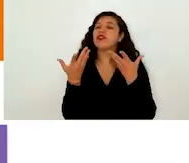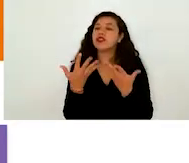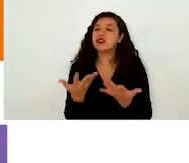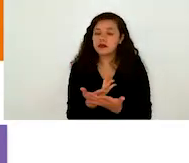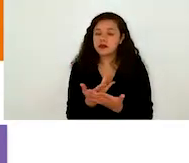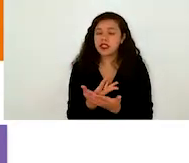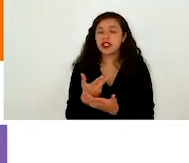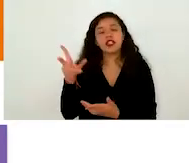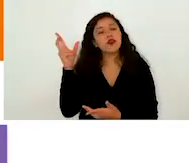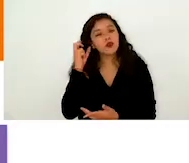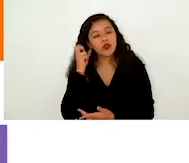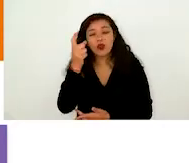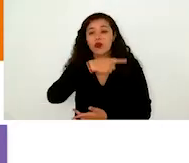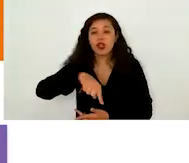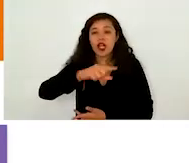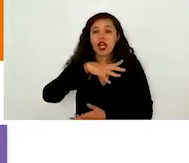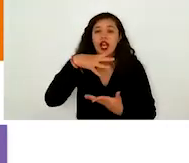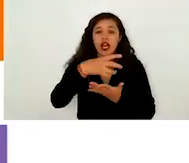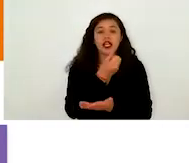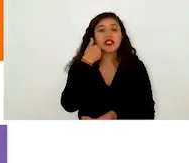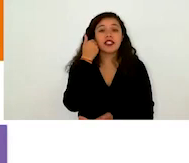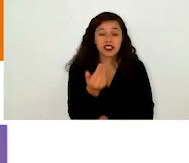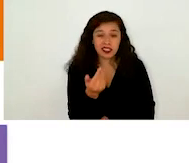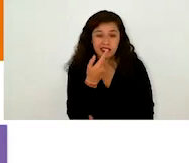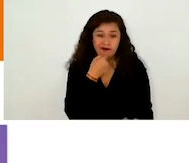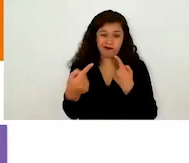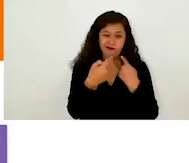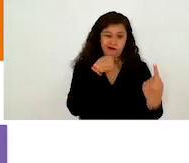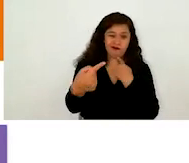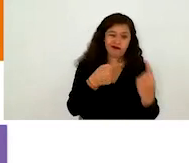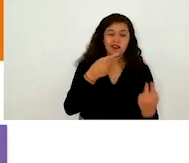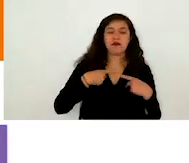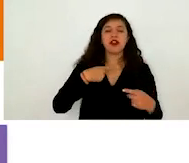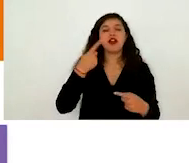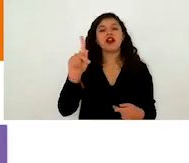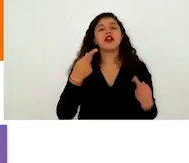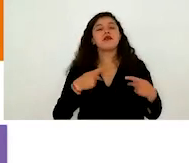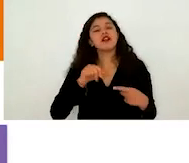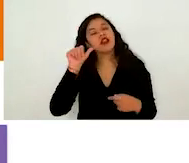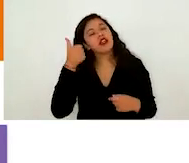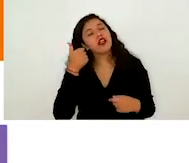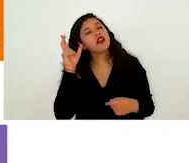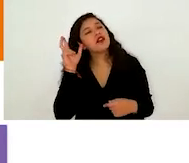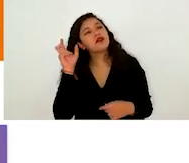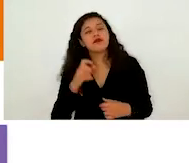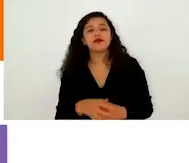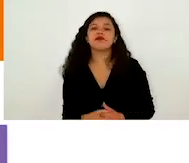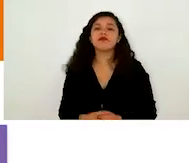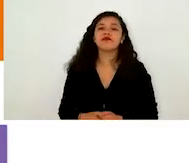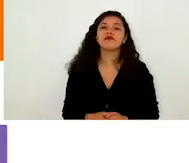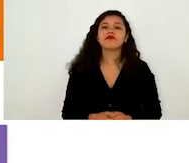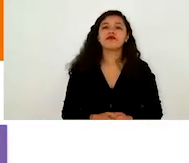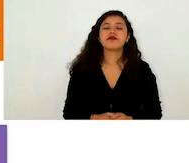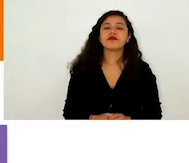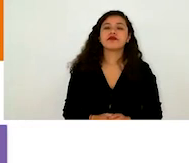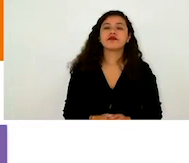si ustedes quieren ganar en una discusión escuchen al otro yo sé que es difícil que lo